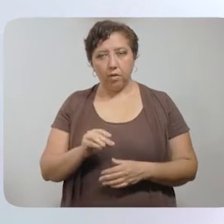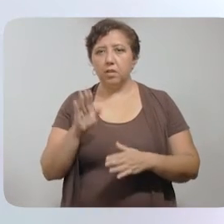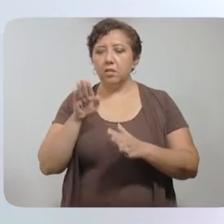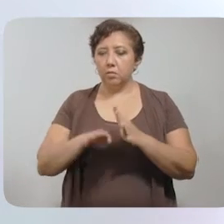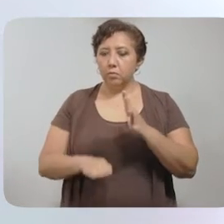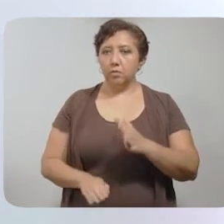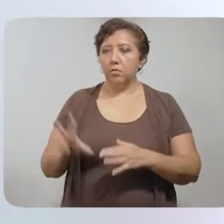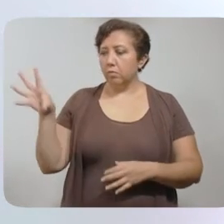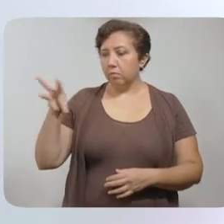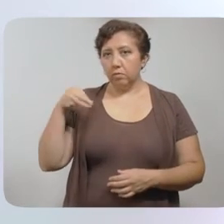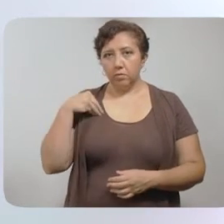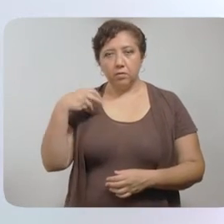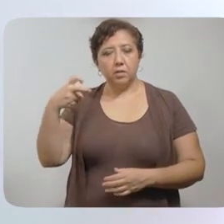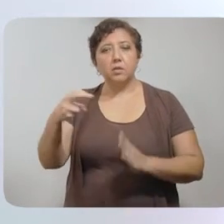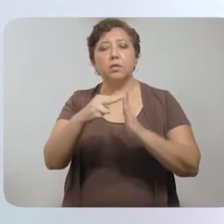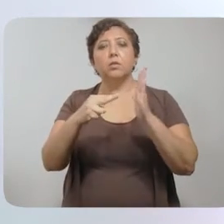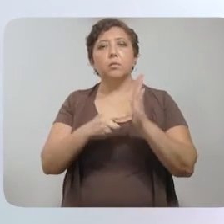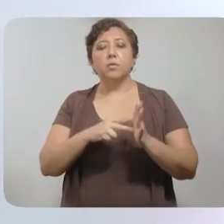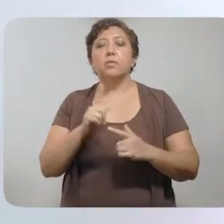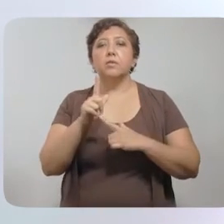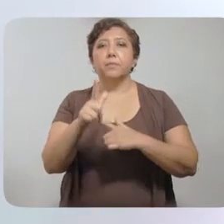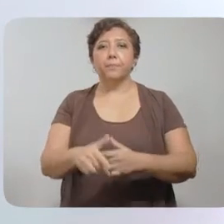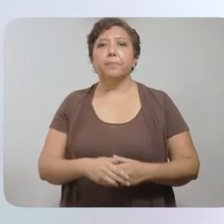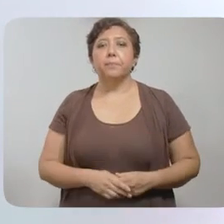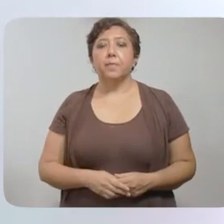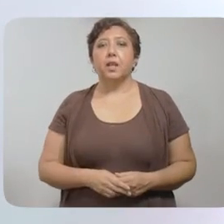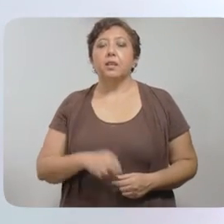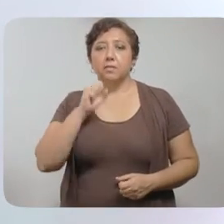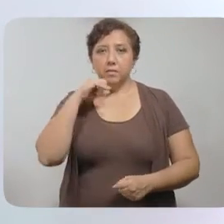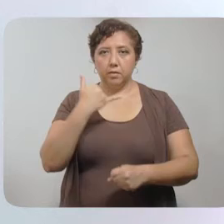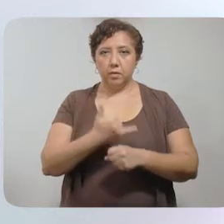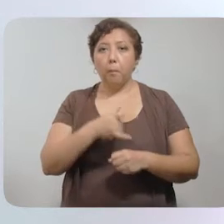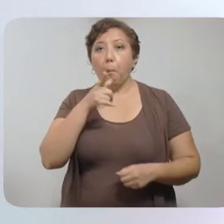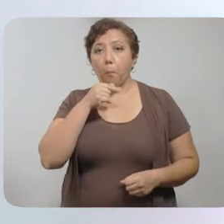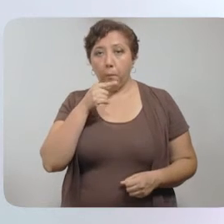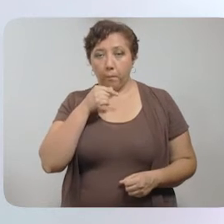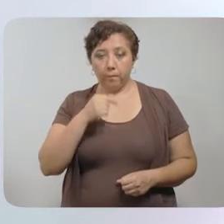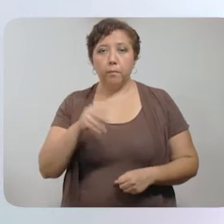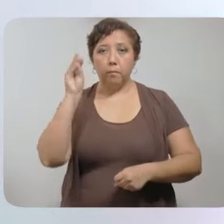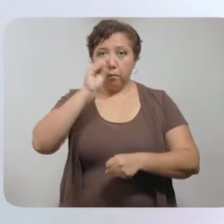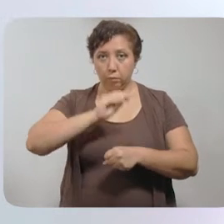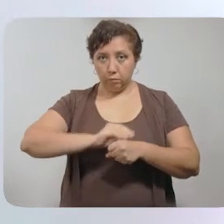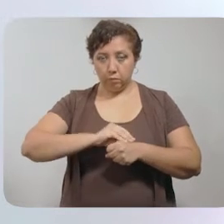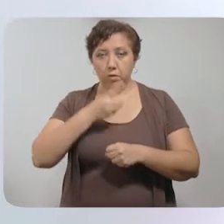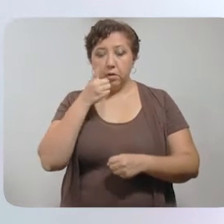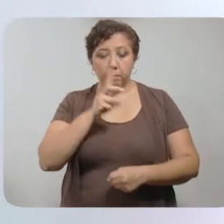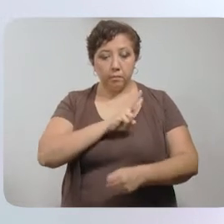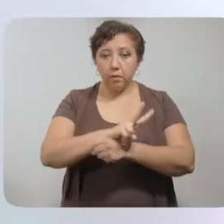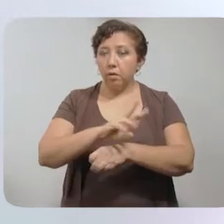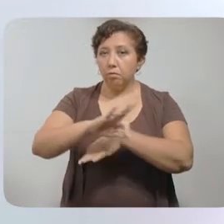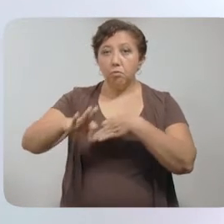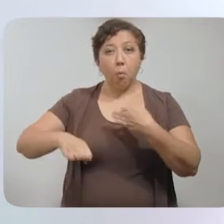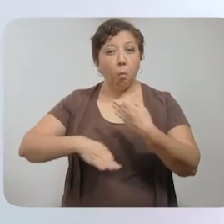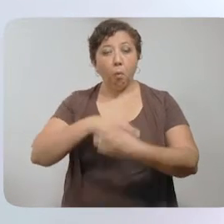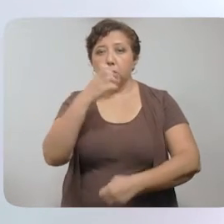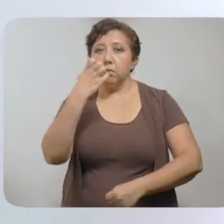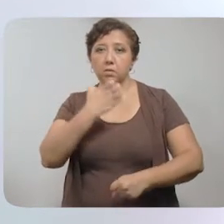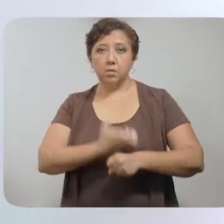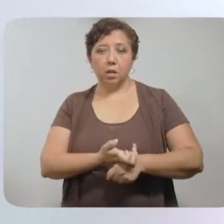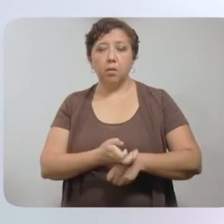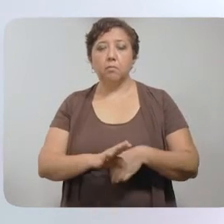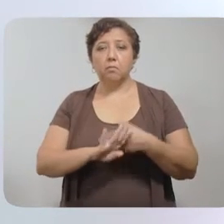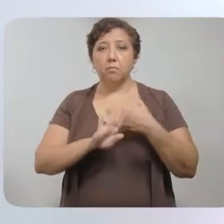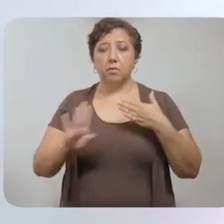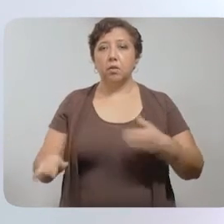los contagios. Estas medidas son las siguientes. La Secretaría de Seguridad Pública implementa un operativo en todo el estado para evitar